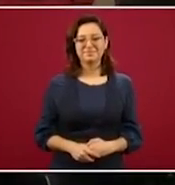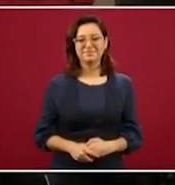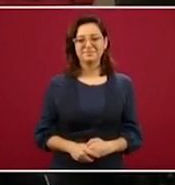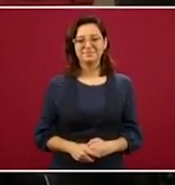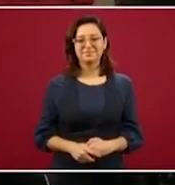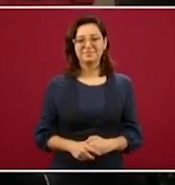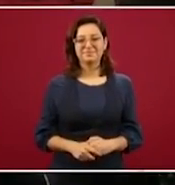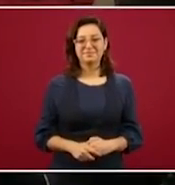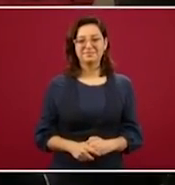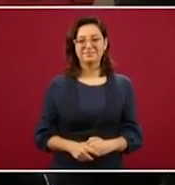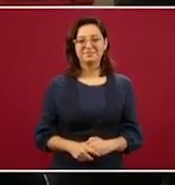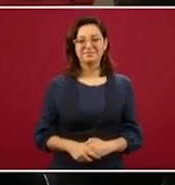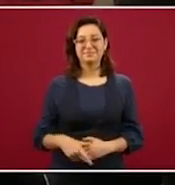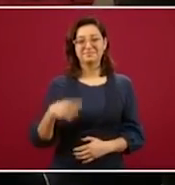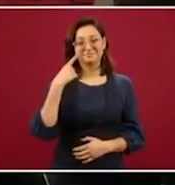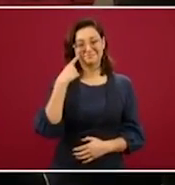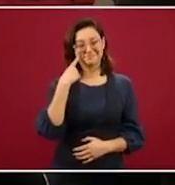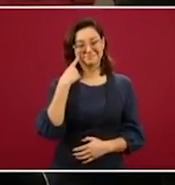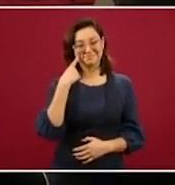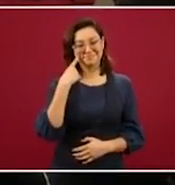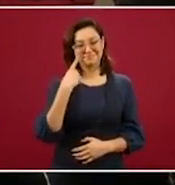Y miren.